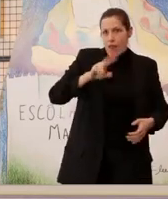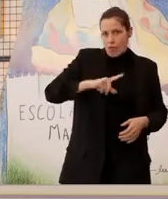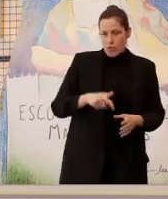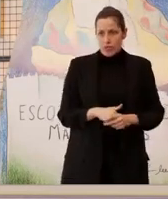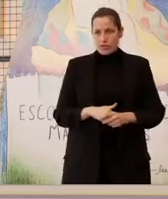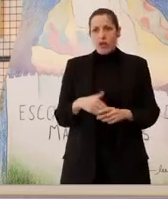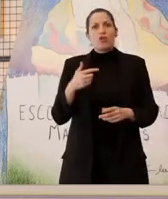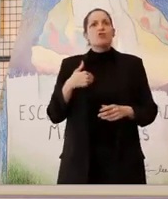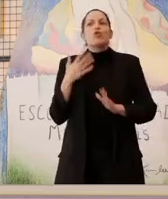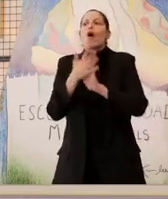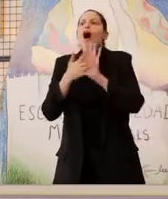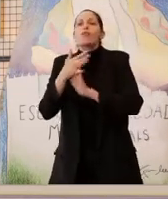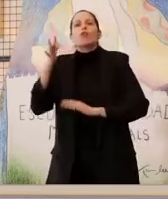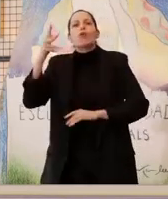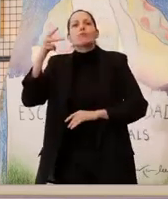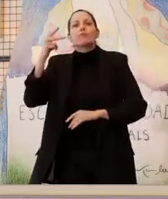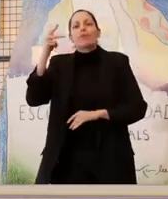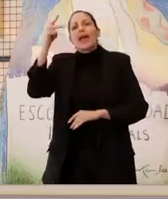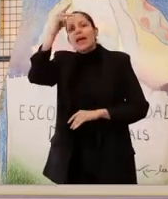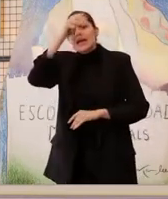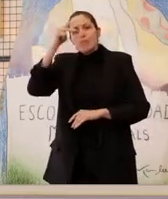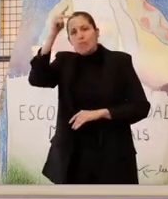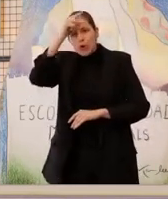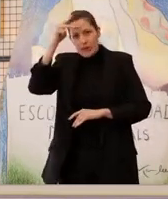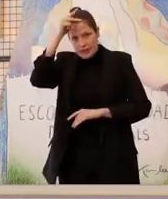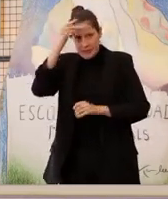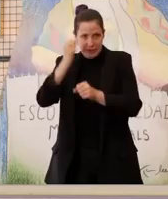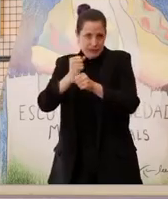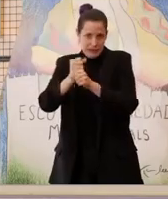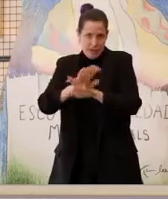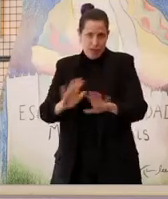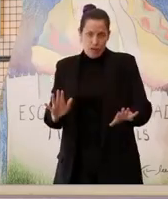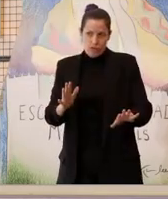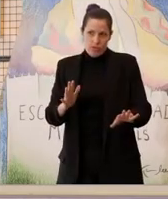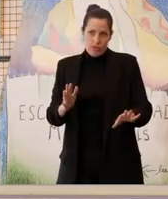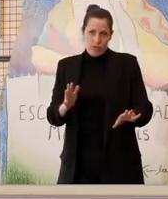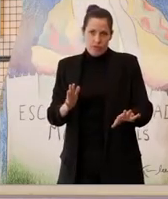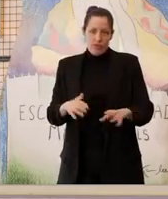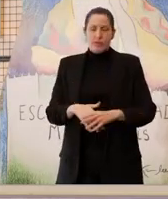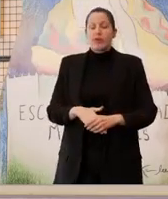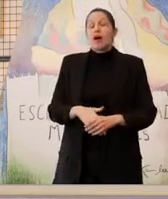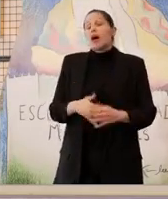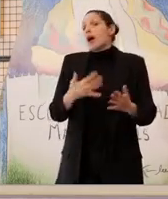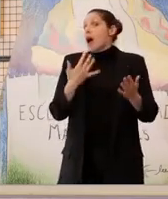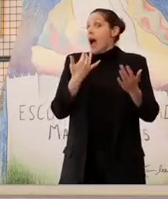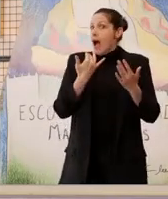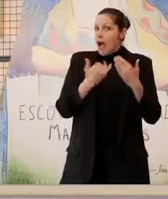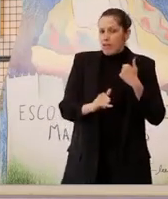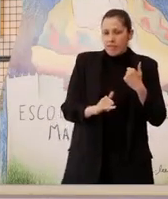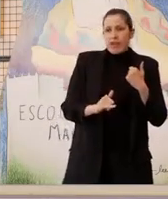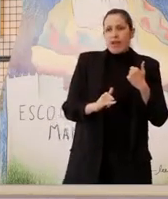que igual os parece que es un poco descabellada entonces Se ha producido una exportación de